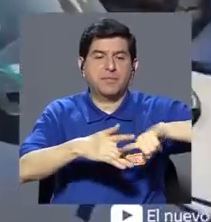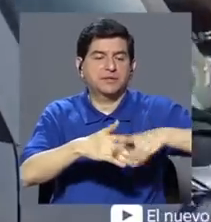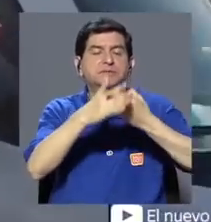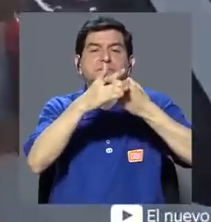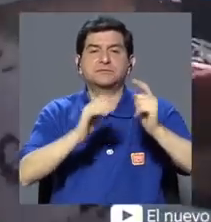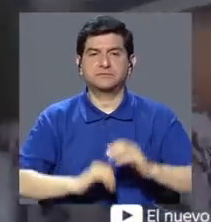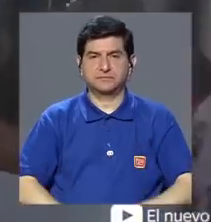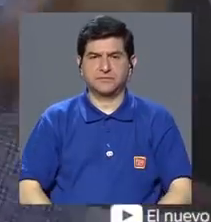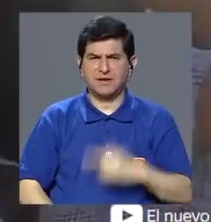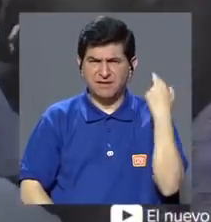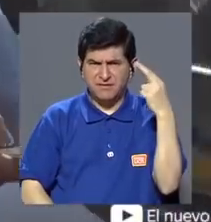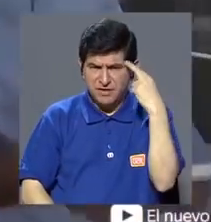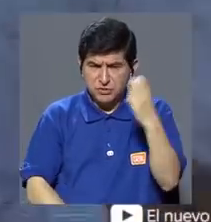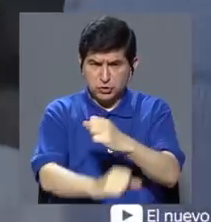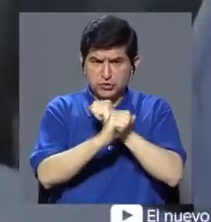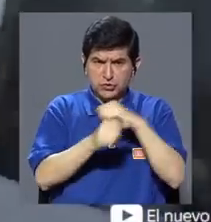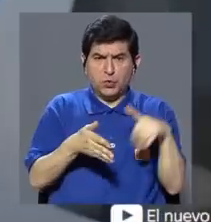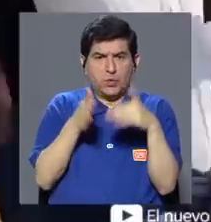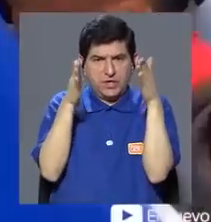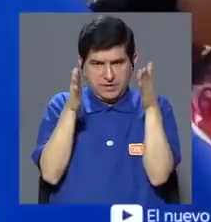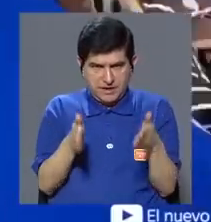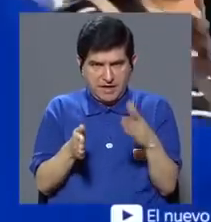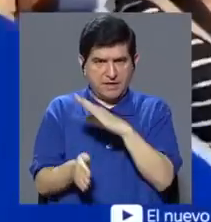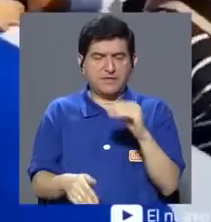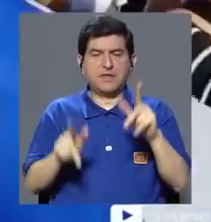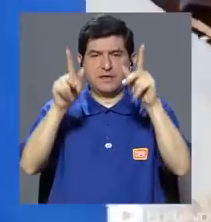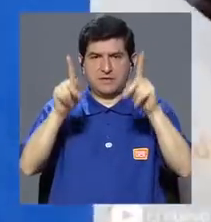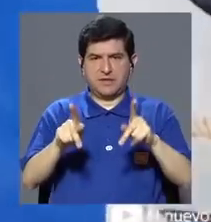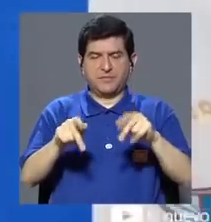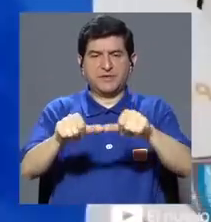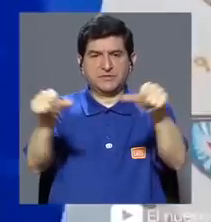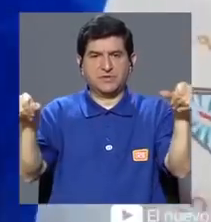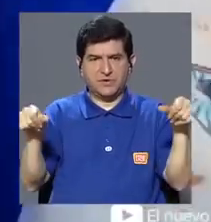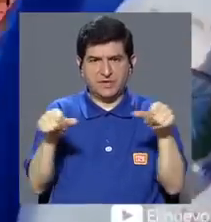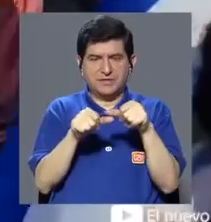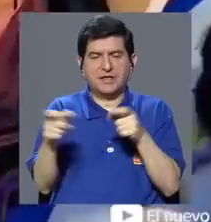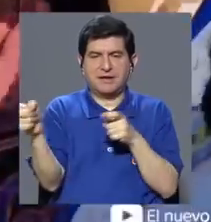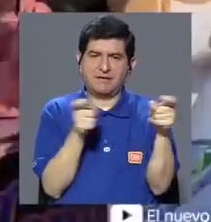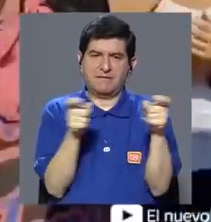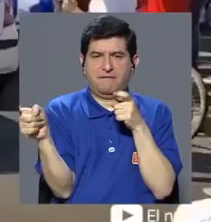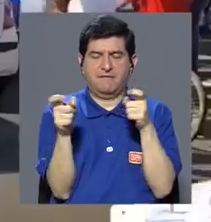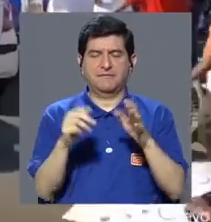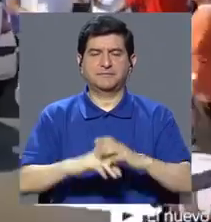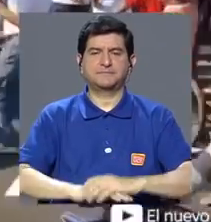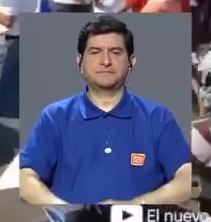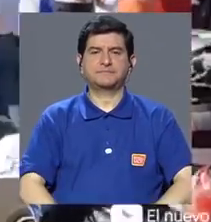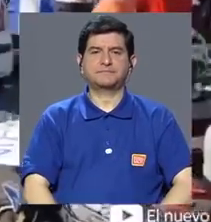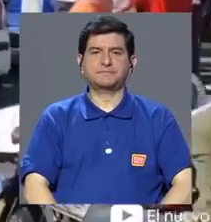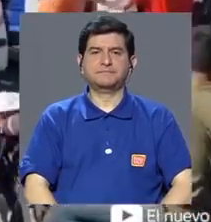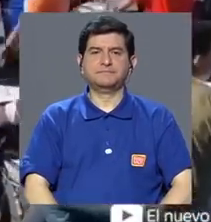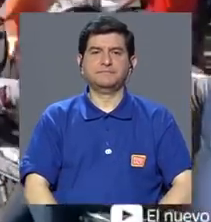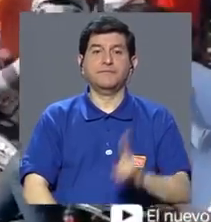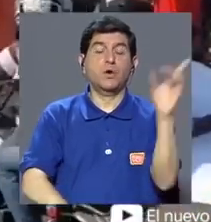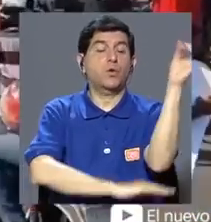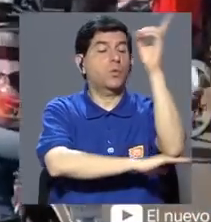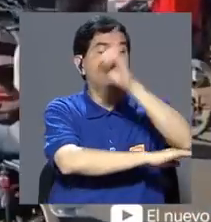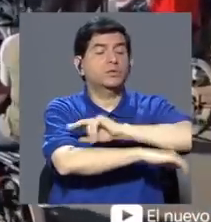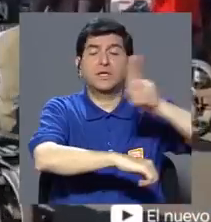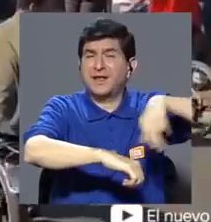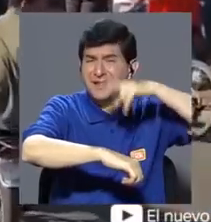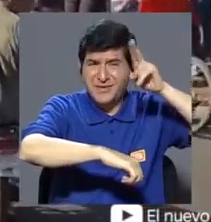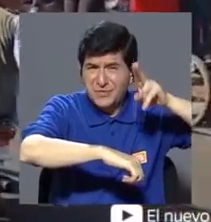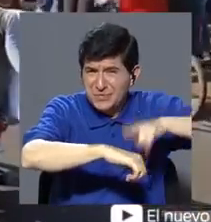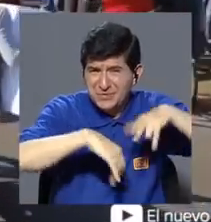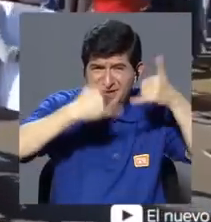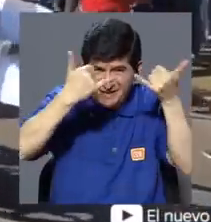esto por seguridad del estudiante y del personal administrativo un día común y corriente